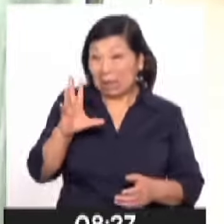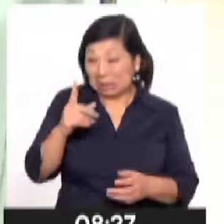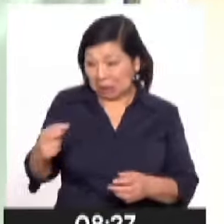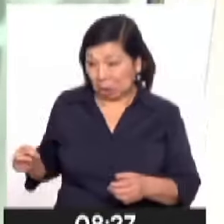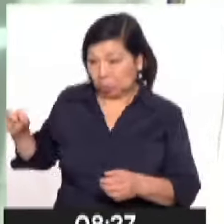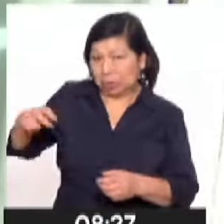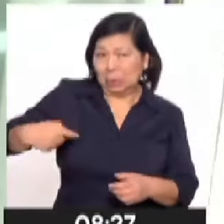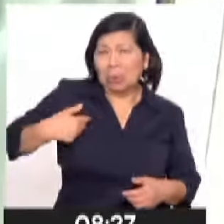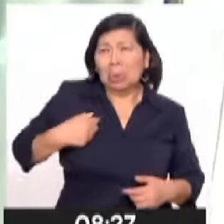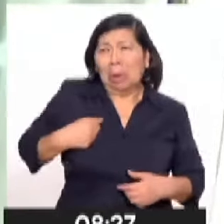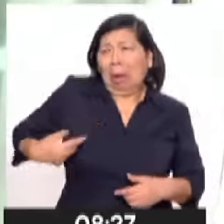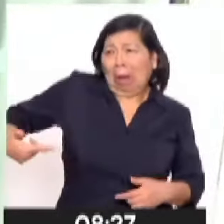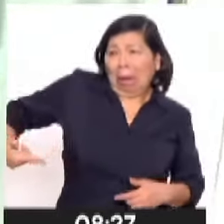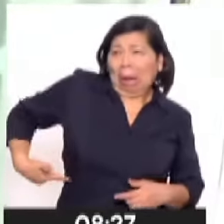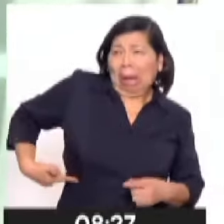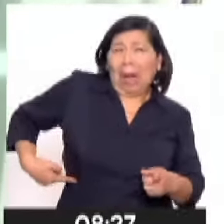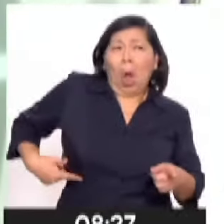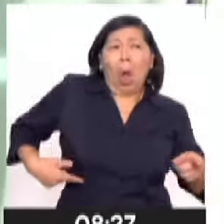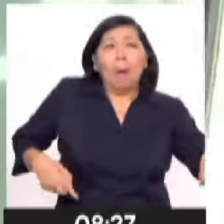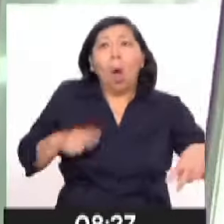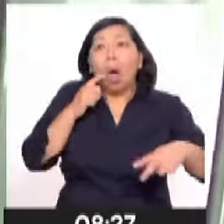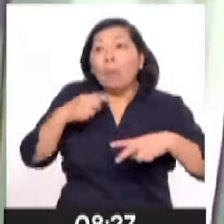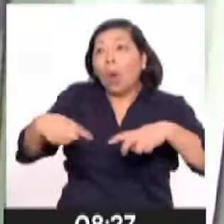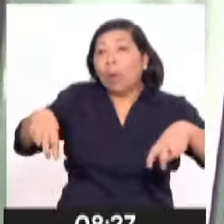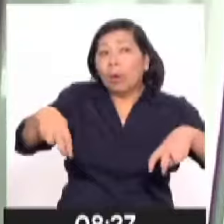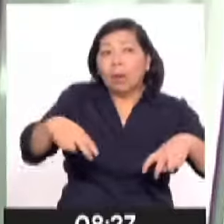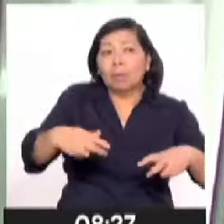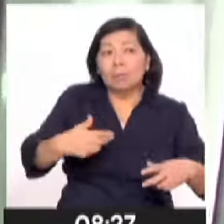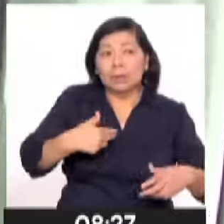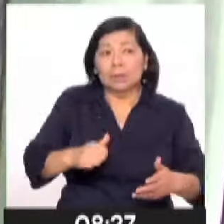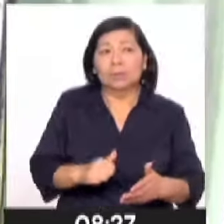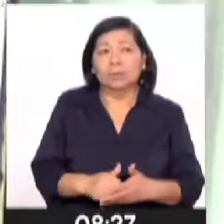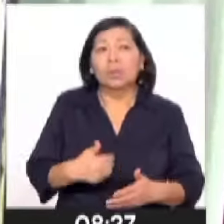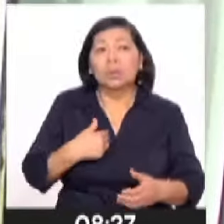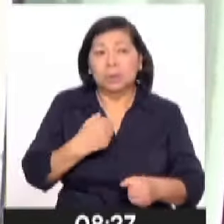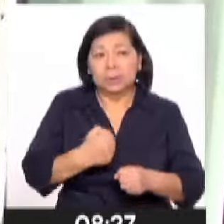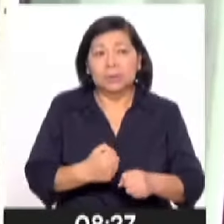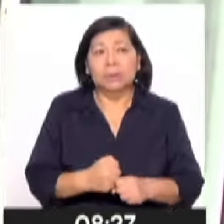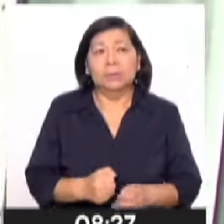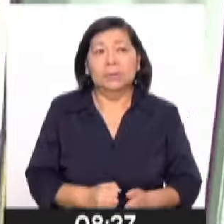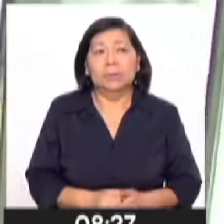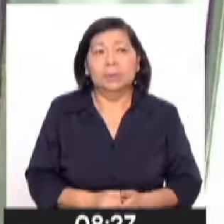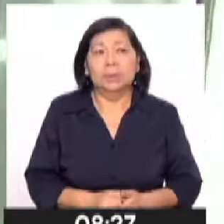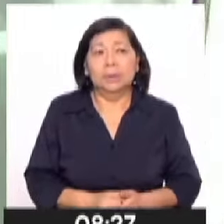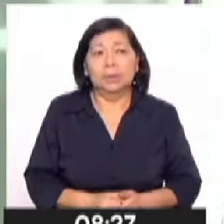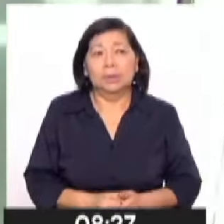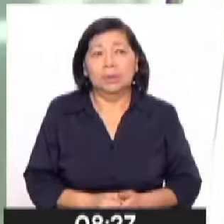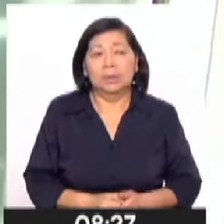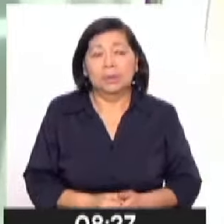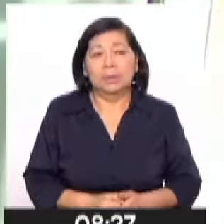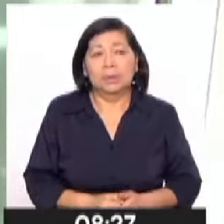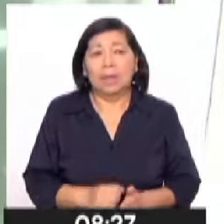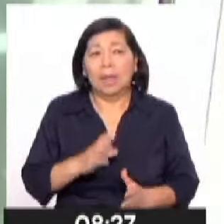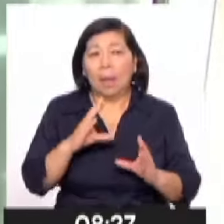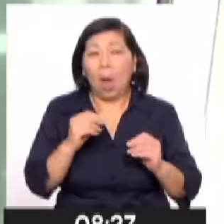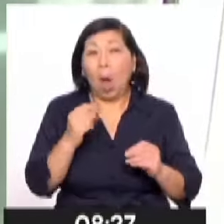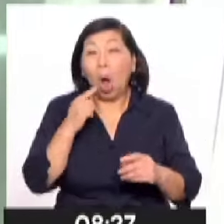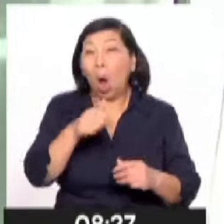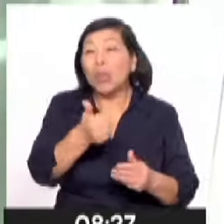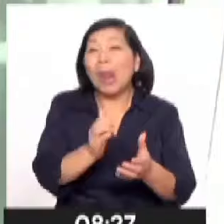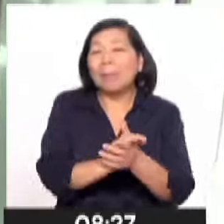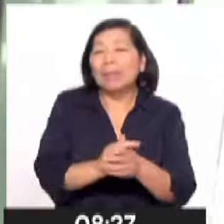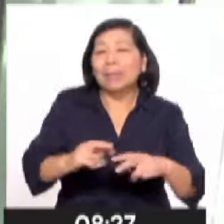puse nerviosa, me puse a llorar y el otro pasajero estaba acá y dijo, es conmigo, yo también trabajo en la empresa. Dijo así, él se puso a hablar.